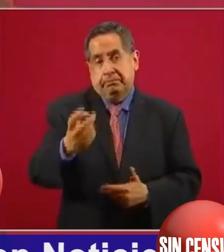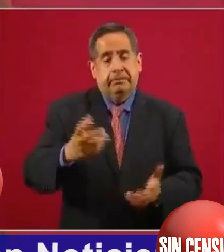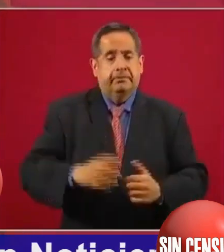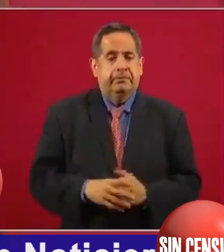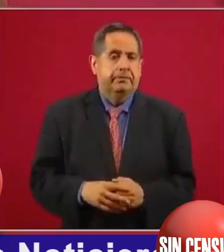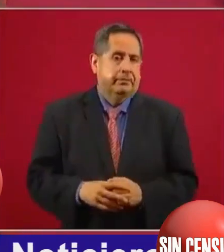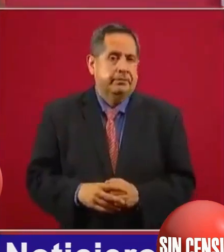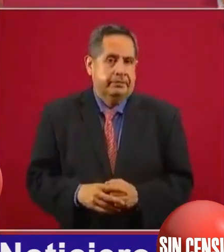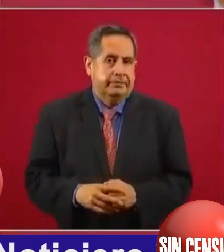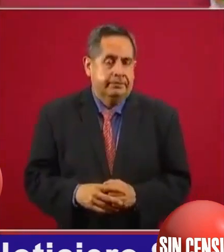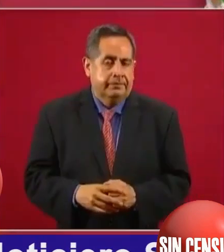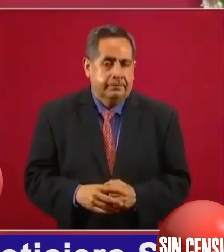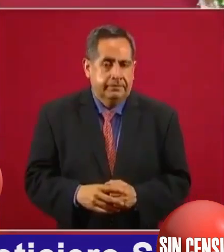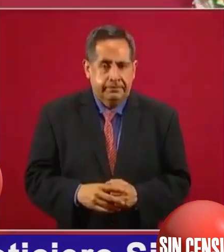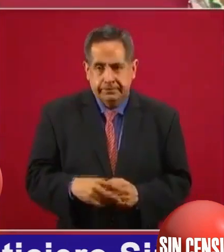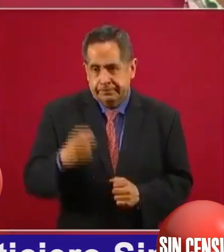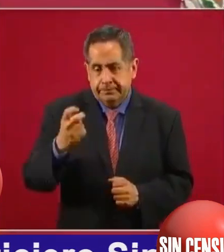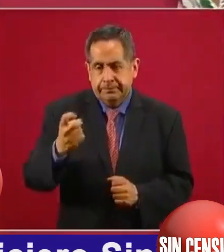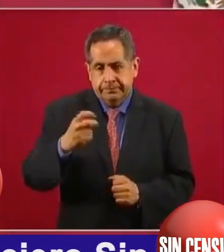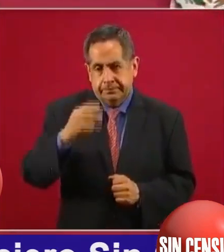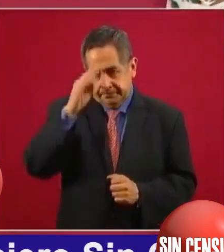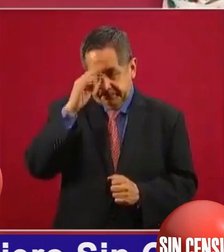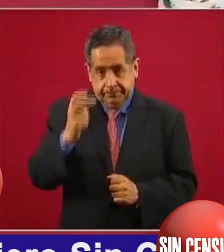Entonces, eso